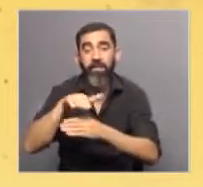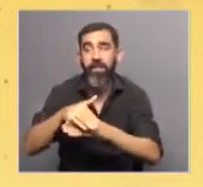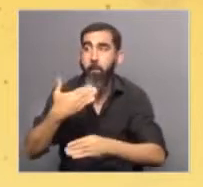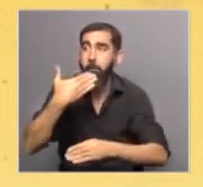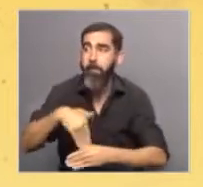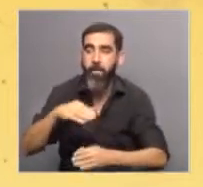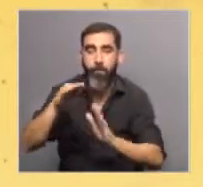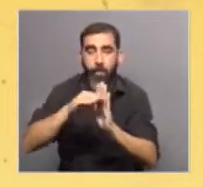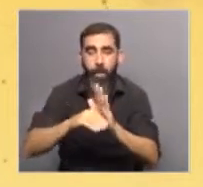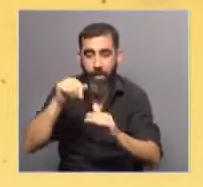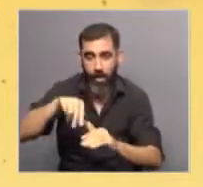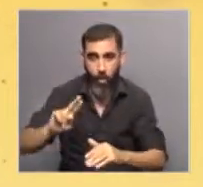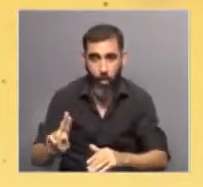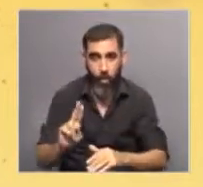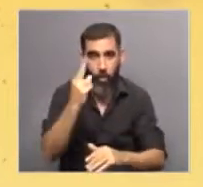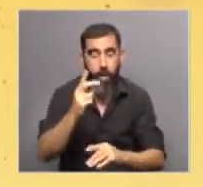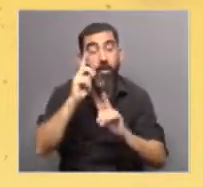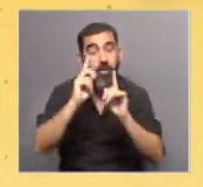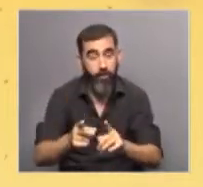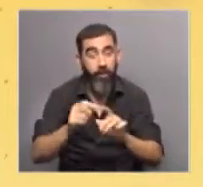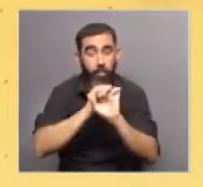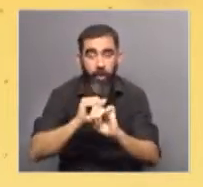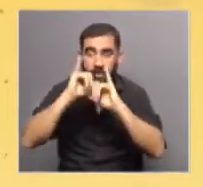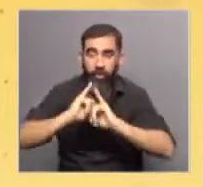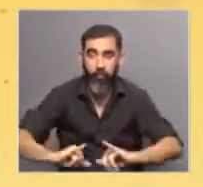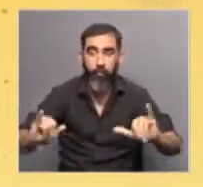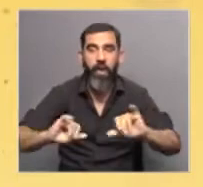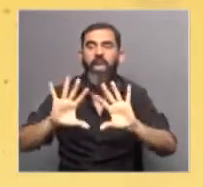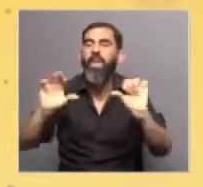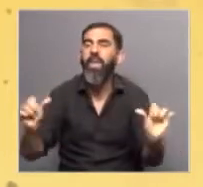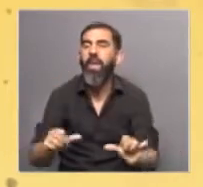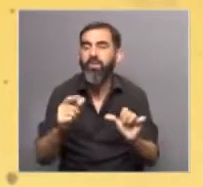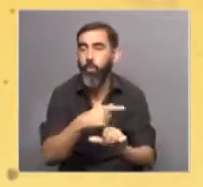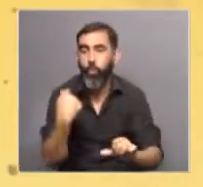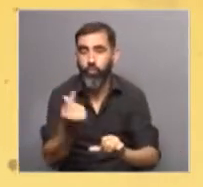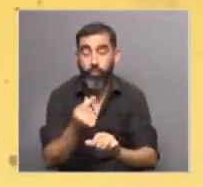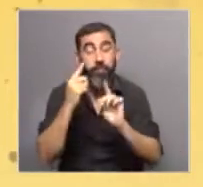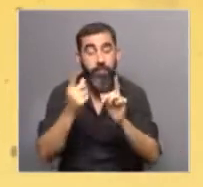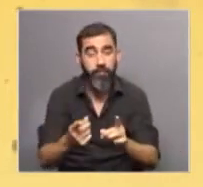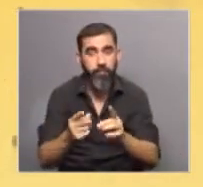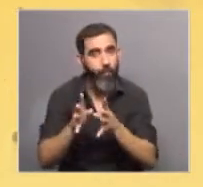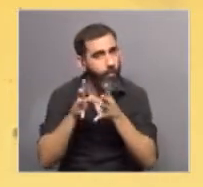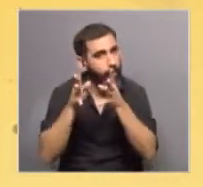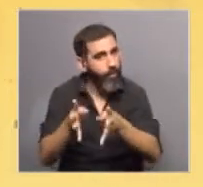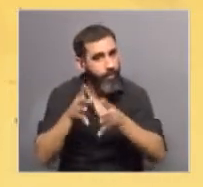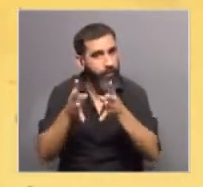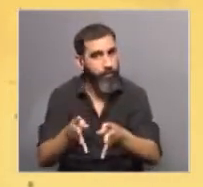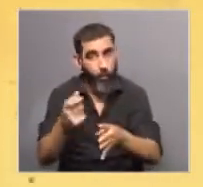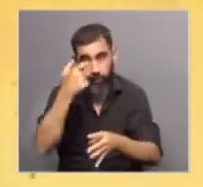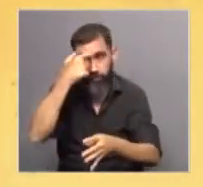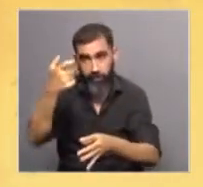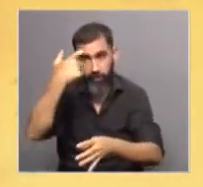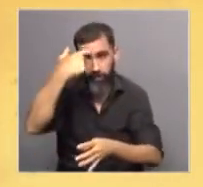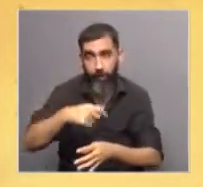que ha tenido el programa a nivel nacional y sobre todo para poder difundir lo que nosotros hacemos. Y también ha sido un desafío para nosotros los científicos